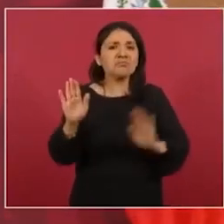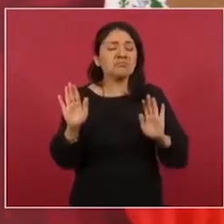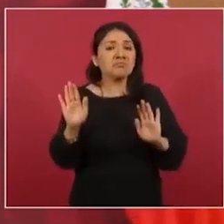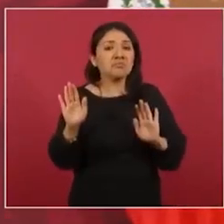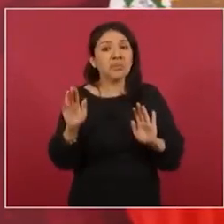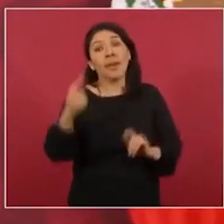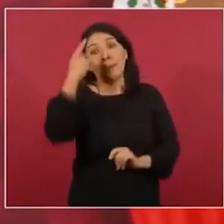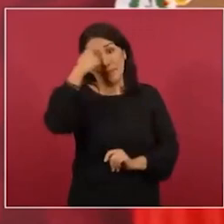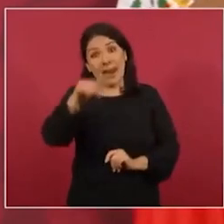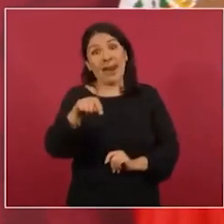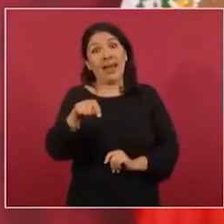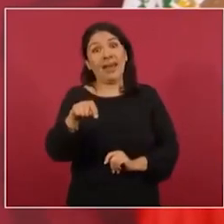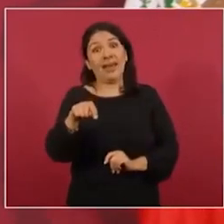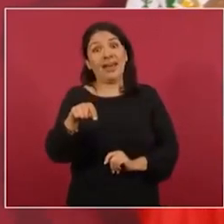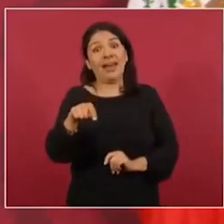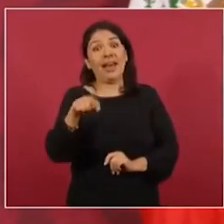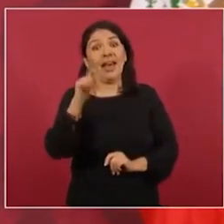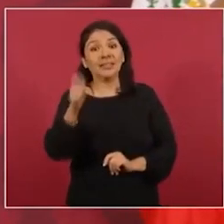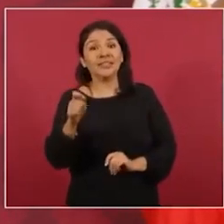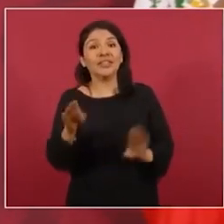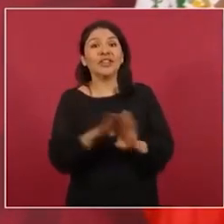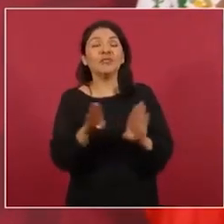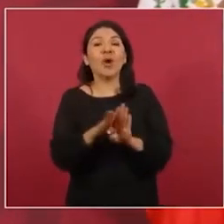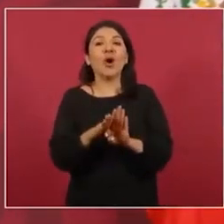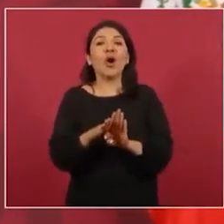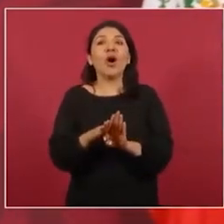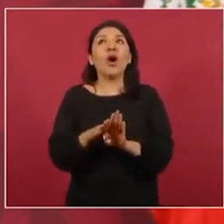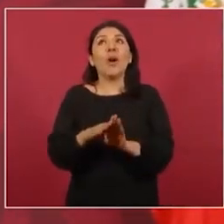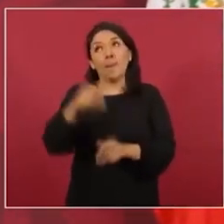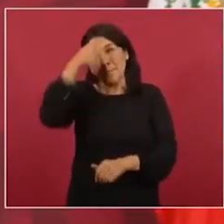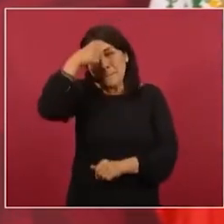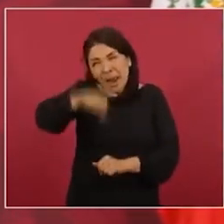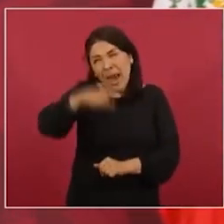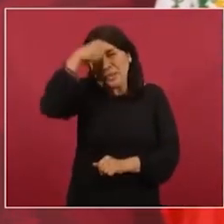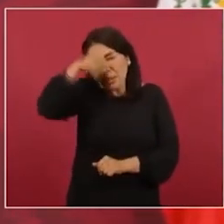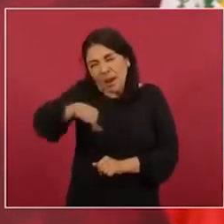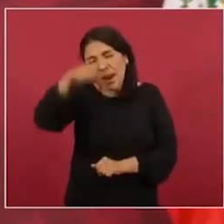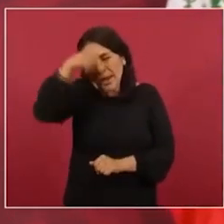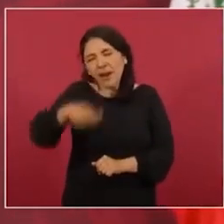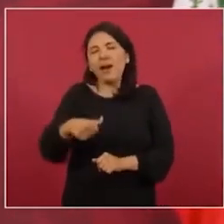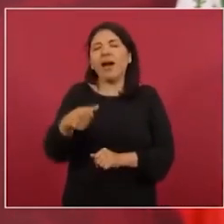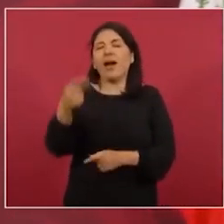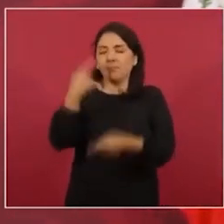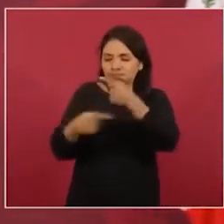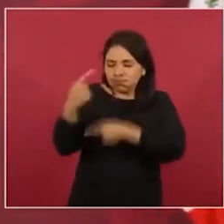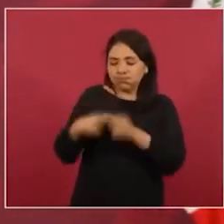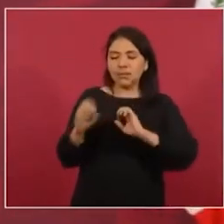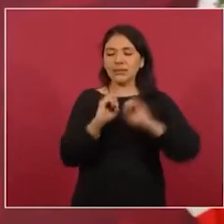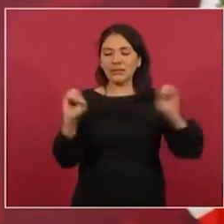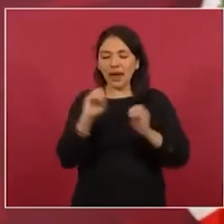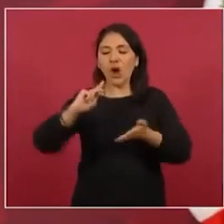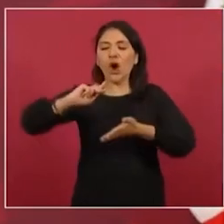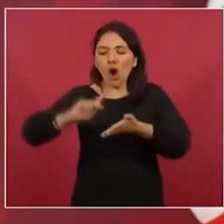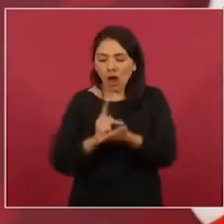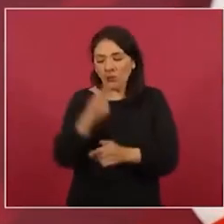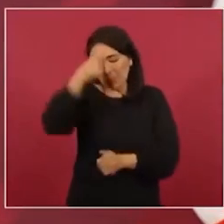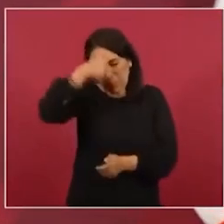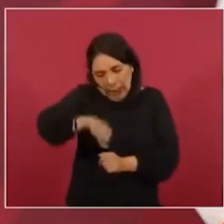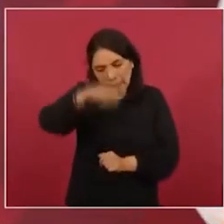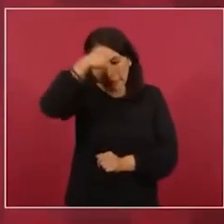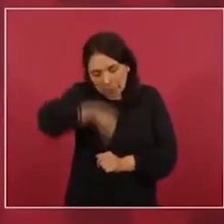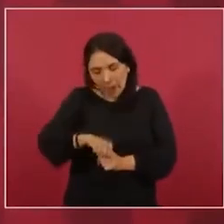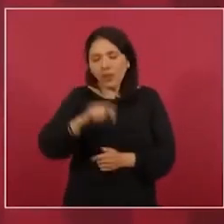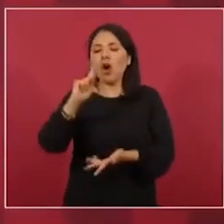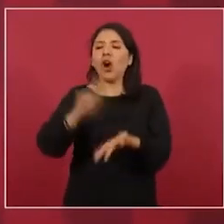nada más para dejar en cero el marcador y volver otra vez, y de nuevo